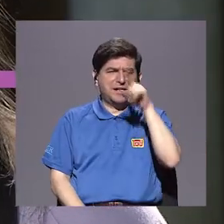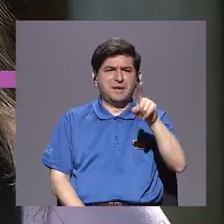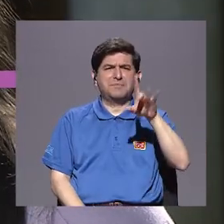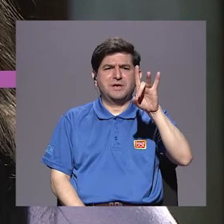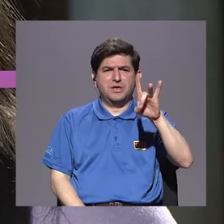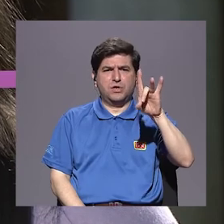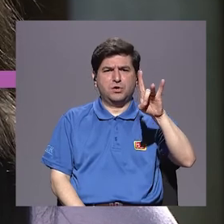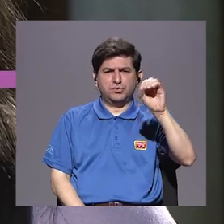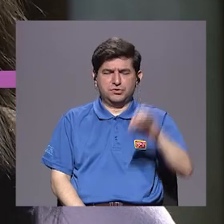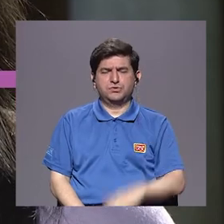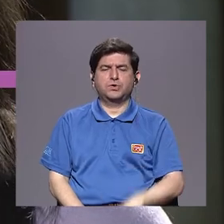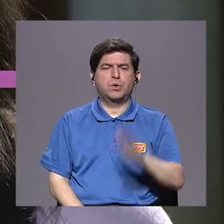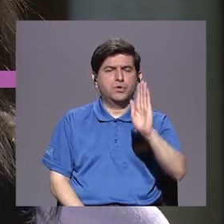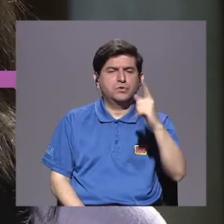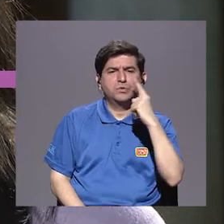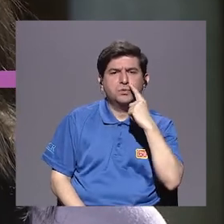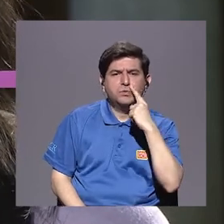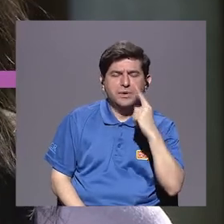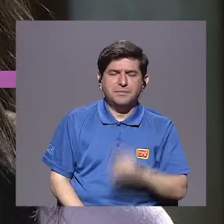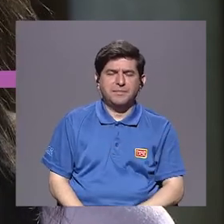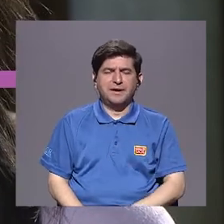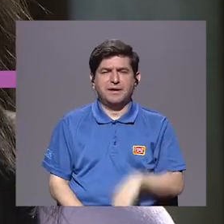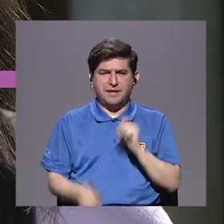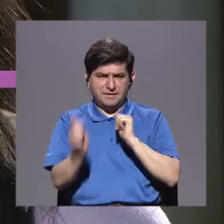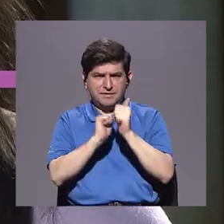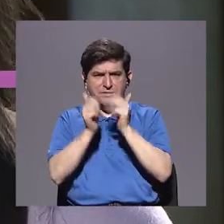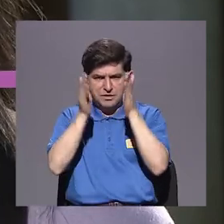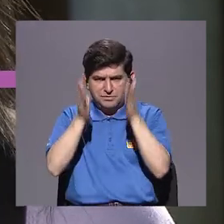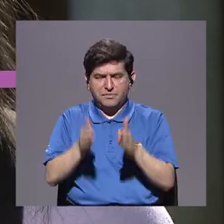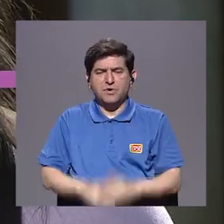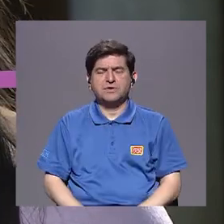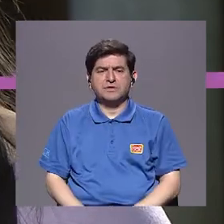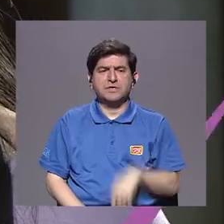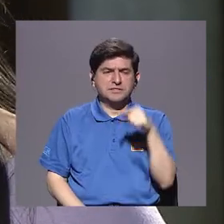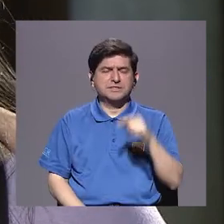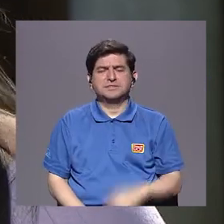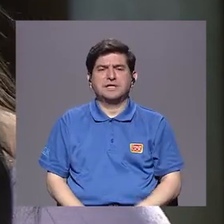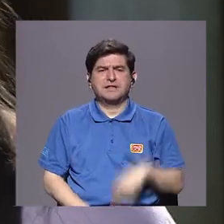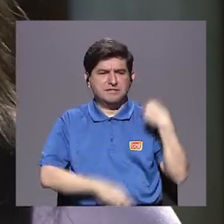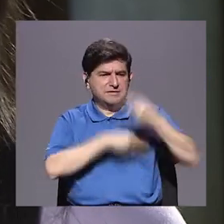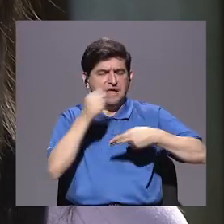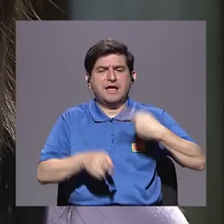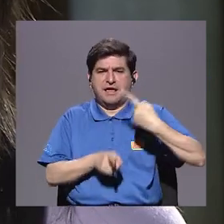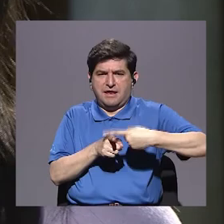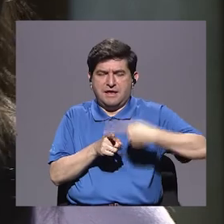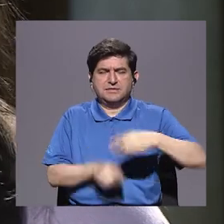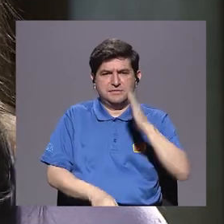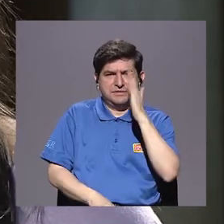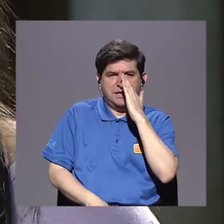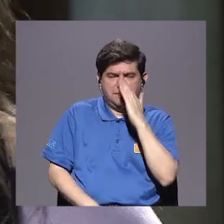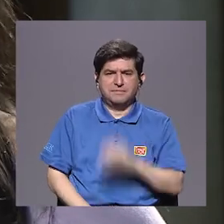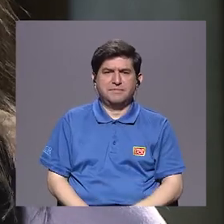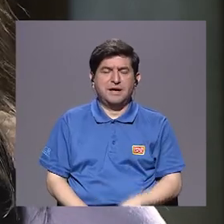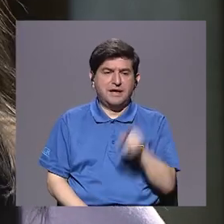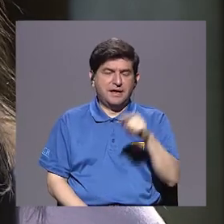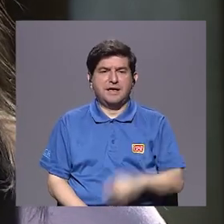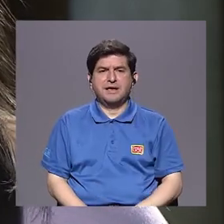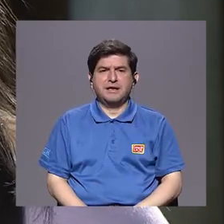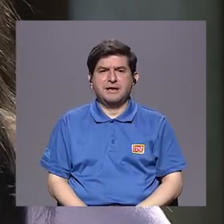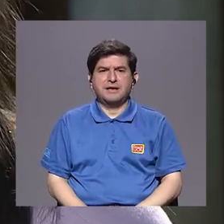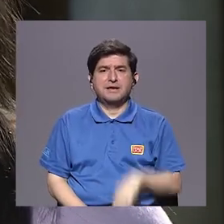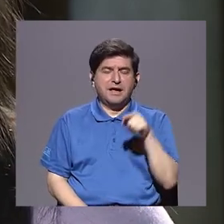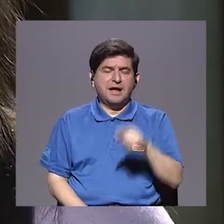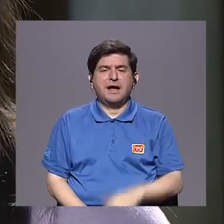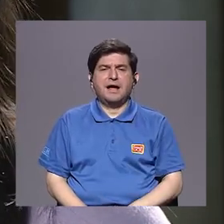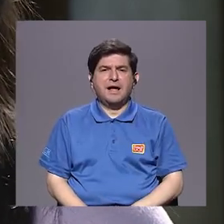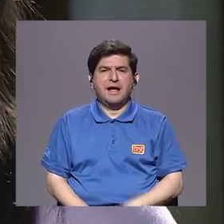1880. Su padre era un atleta de descendencia griega. Su madre era naturópata, ¿verdad?